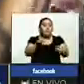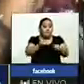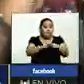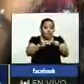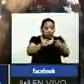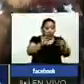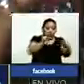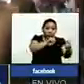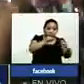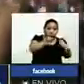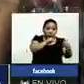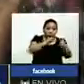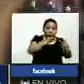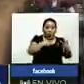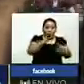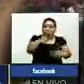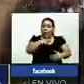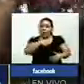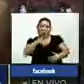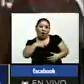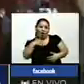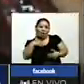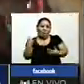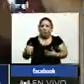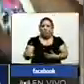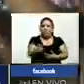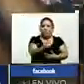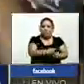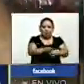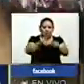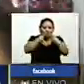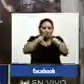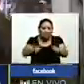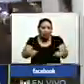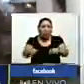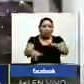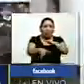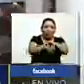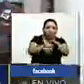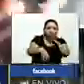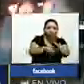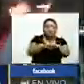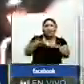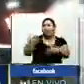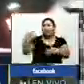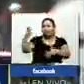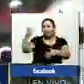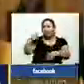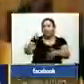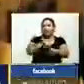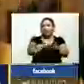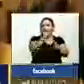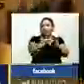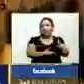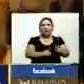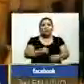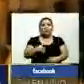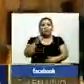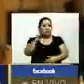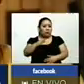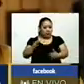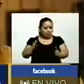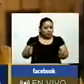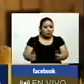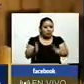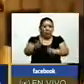solo fue la gota que desató la indignación pública tras fuertes denuncias de corrupción que rodearon por largo tiempo a Rosselló. Y vamos para adelante y vamos